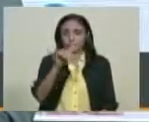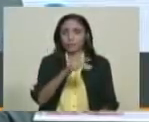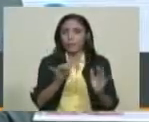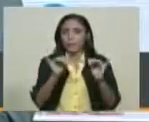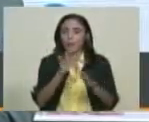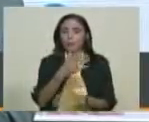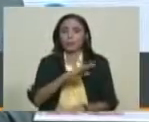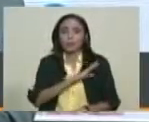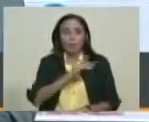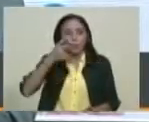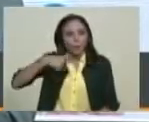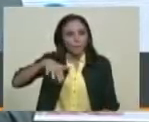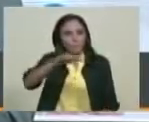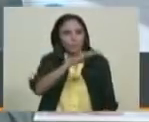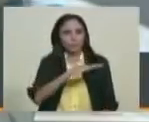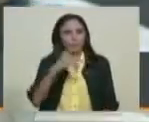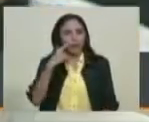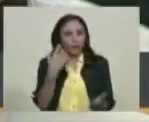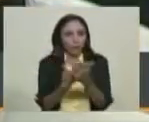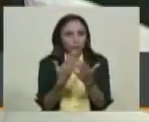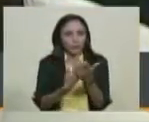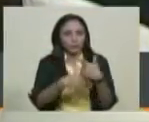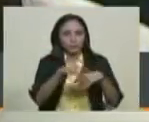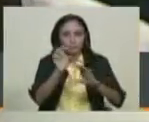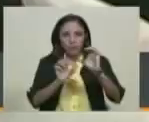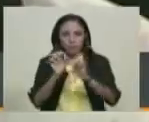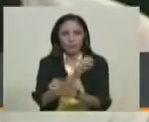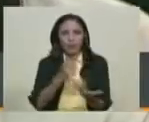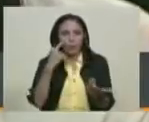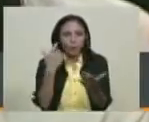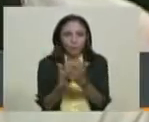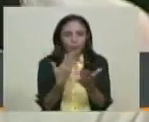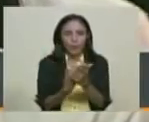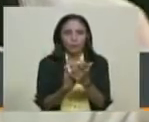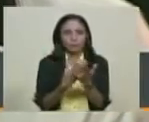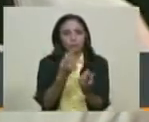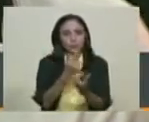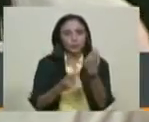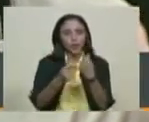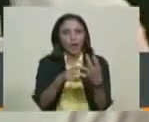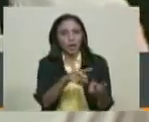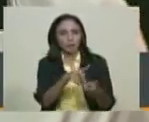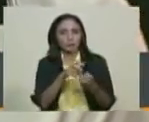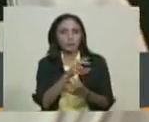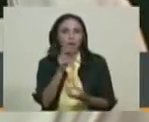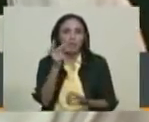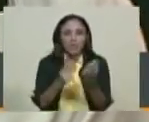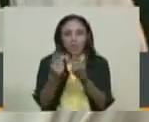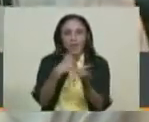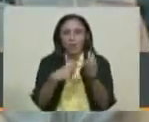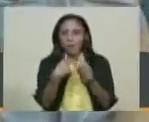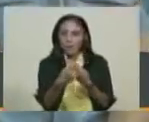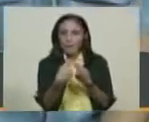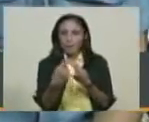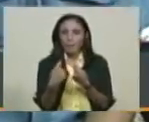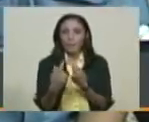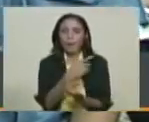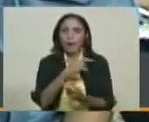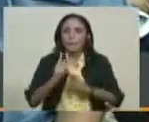económica que se vea con los ojos en la riqueza física, material, de cuánto